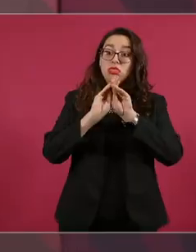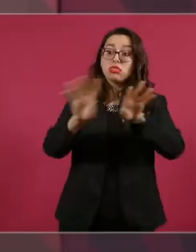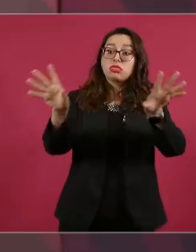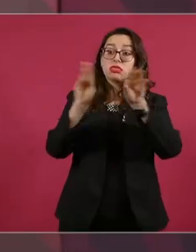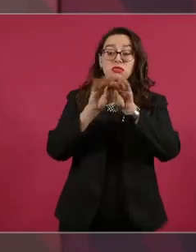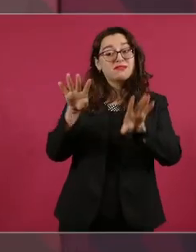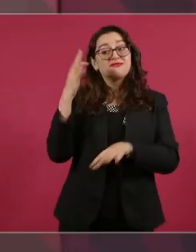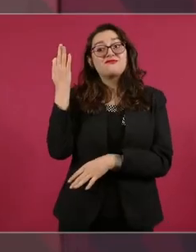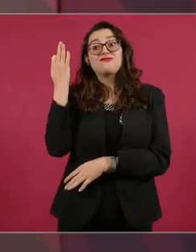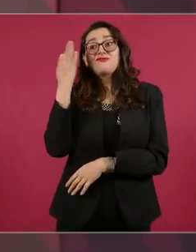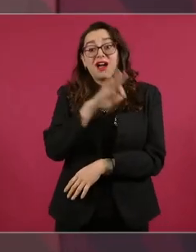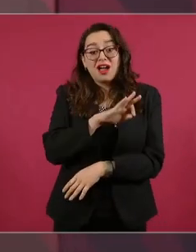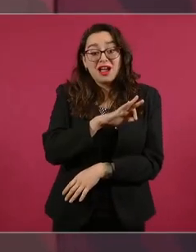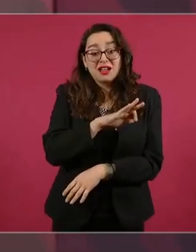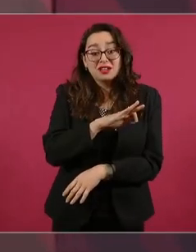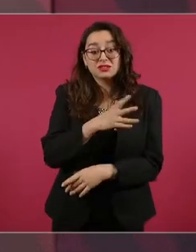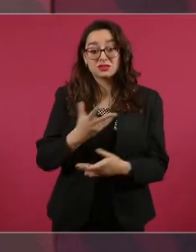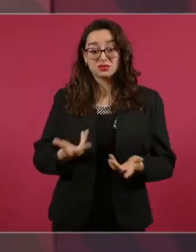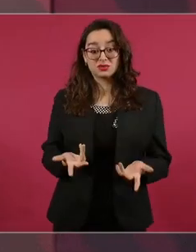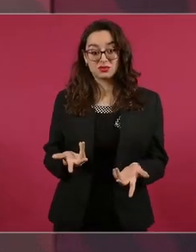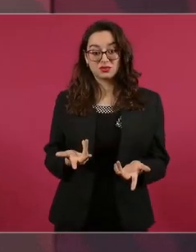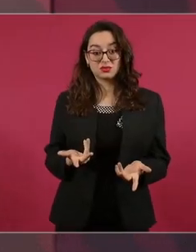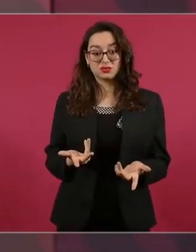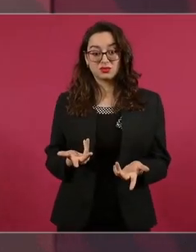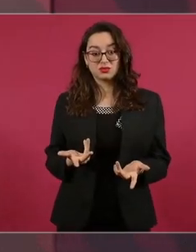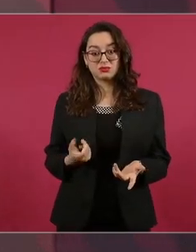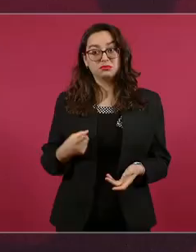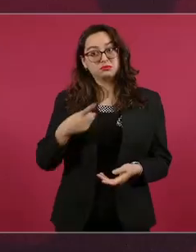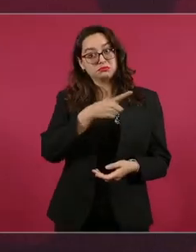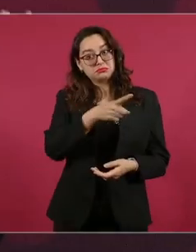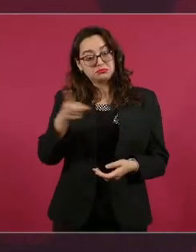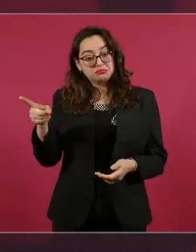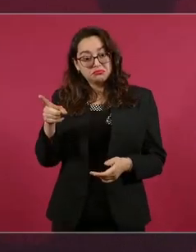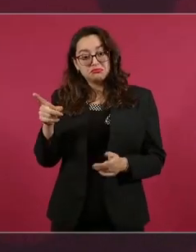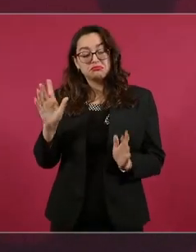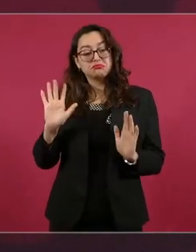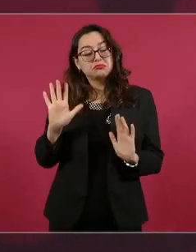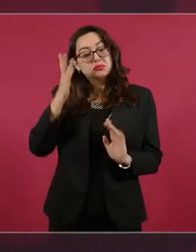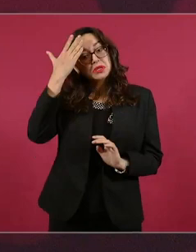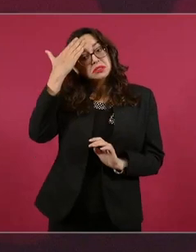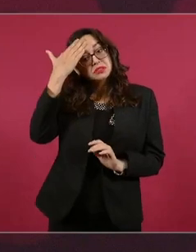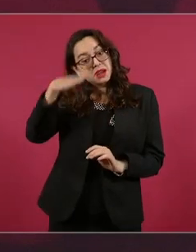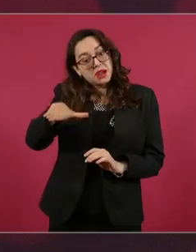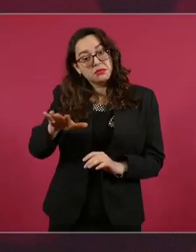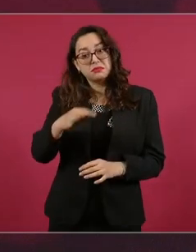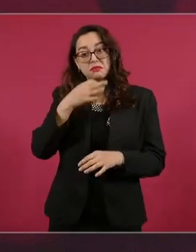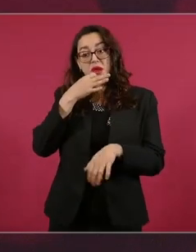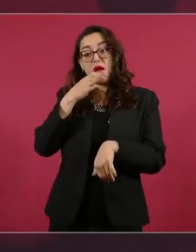es blindar a la gente